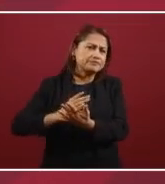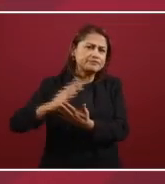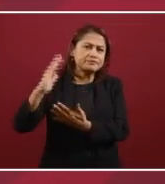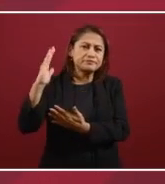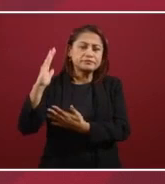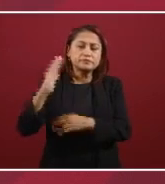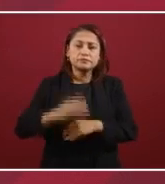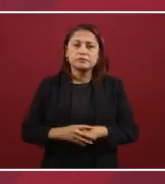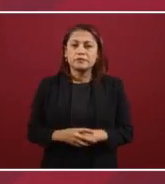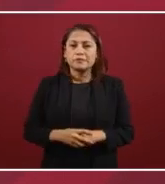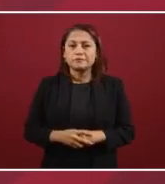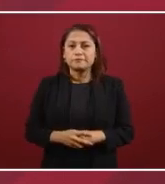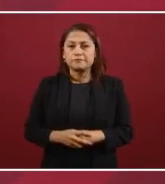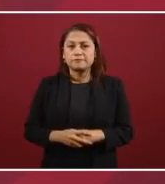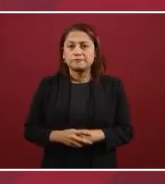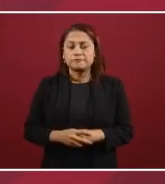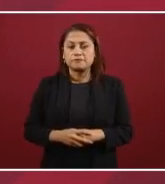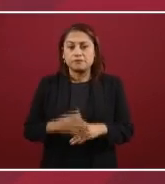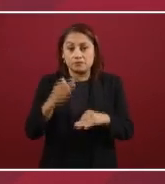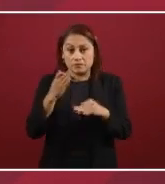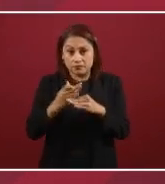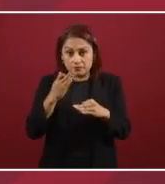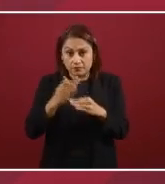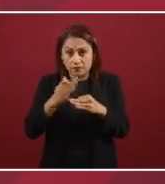si no actuamos